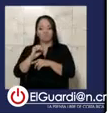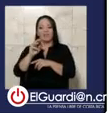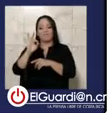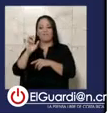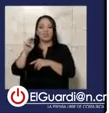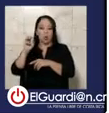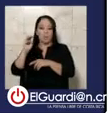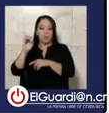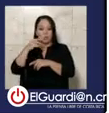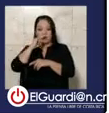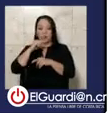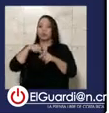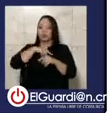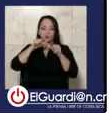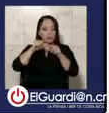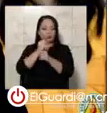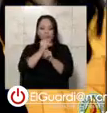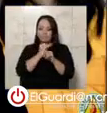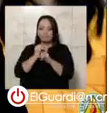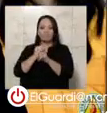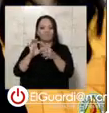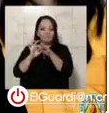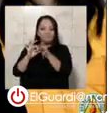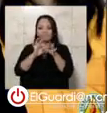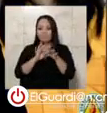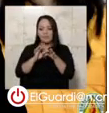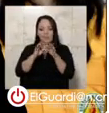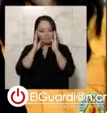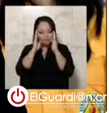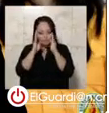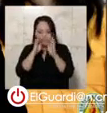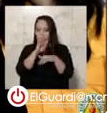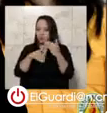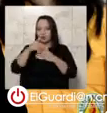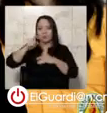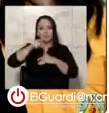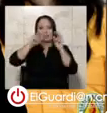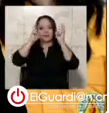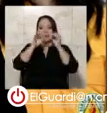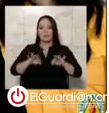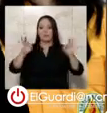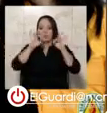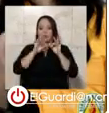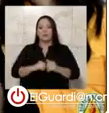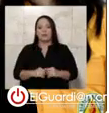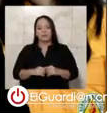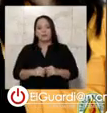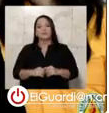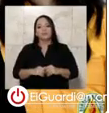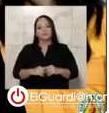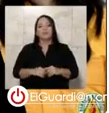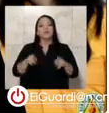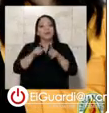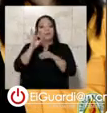de coordinación interinstitucional dándole el seguimiento necesario a este tema tan importante y que se prevé para el